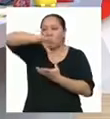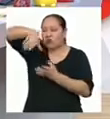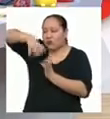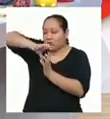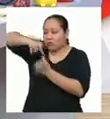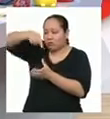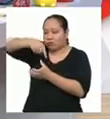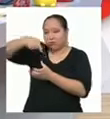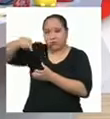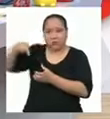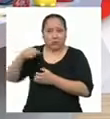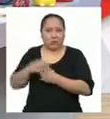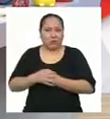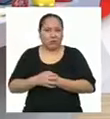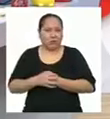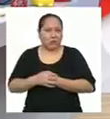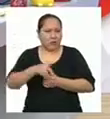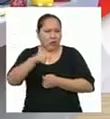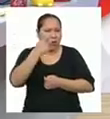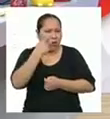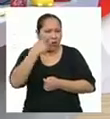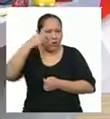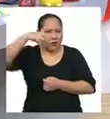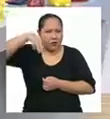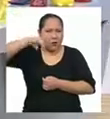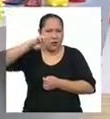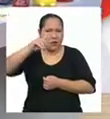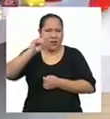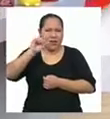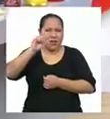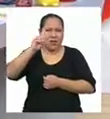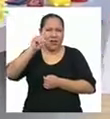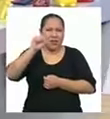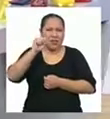Díganme, ¿les suena esto de medidas de tendencia central?